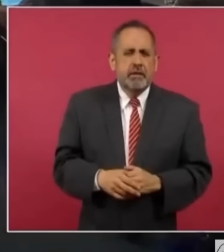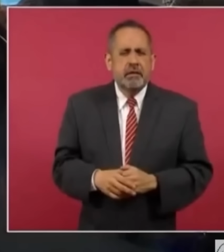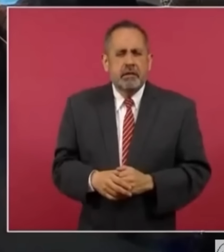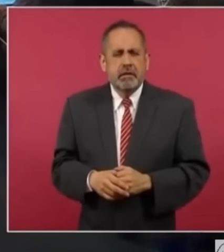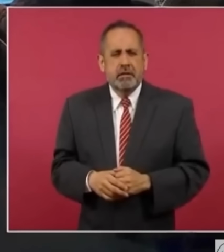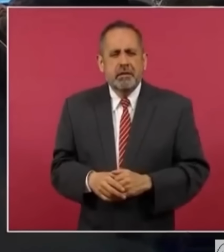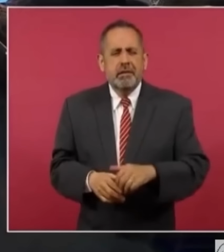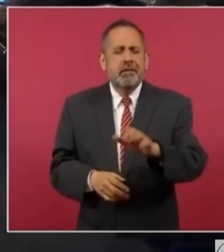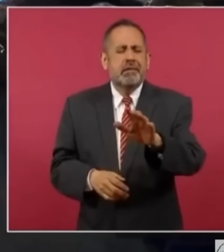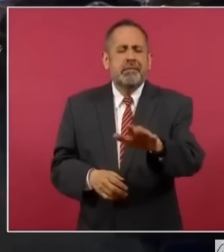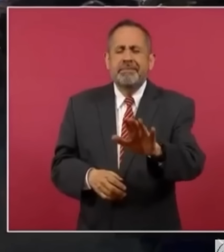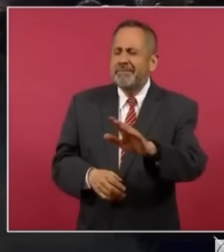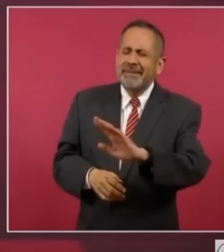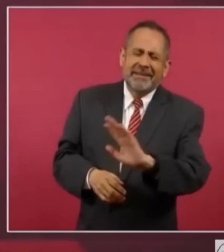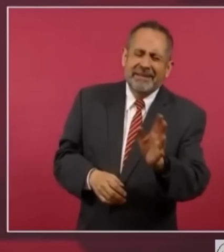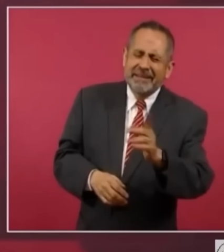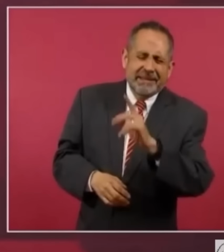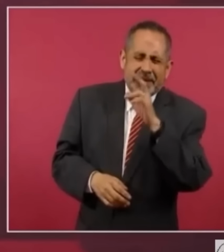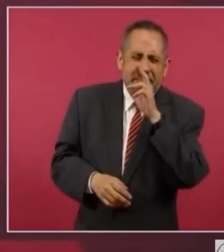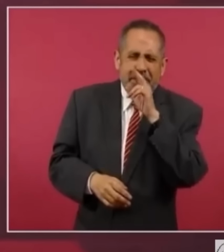No problema de nada.